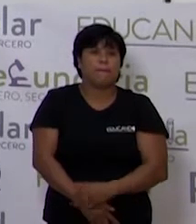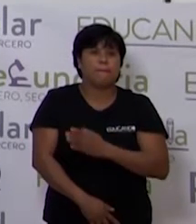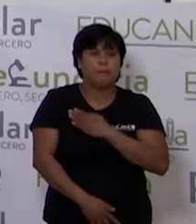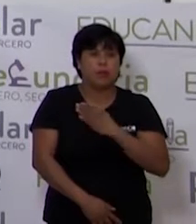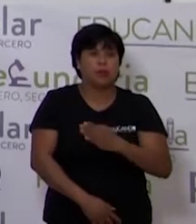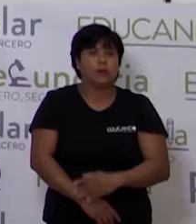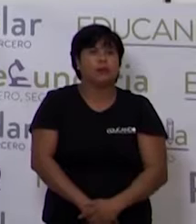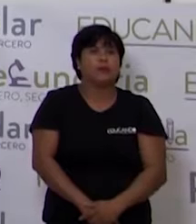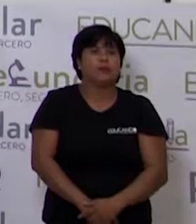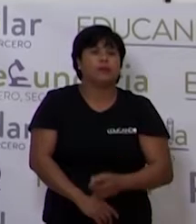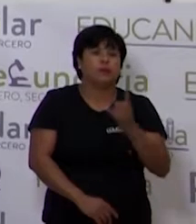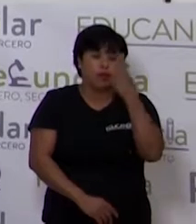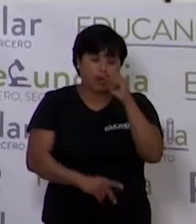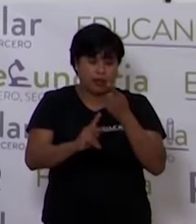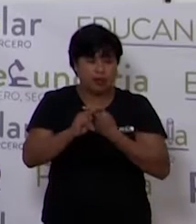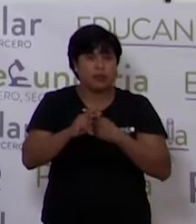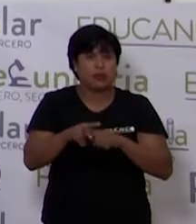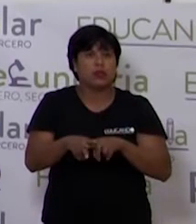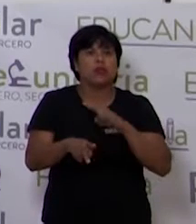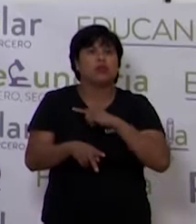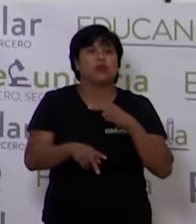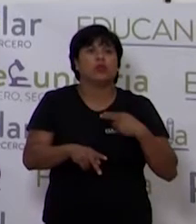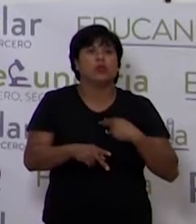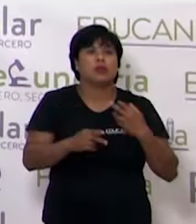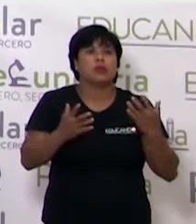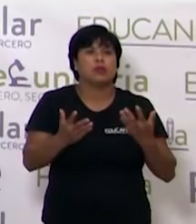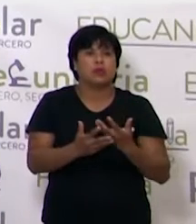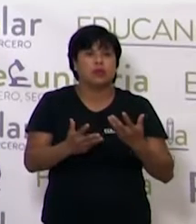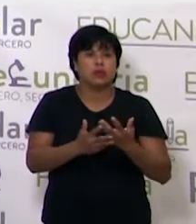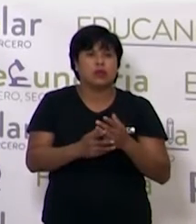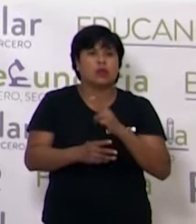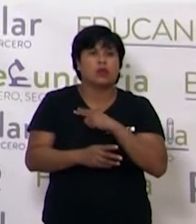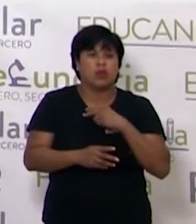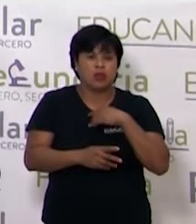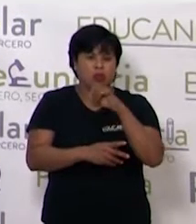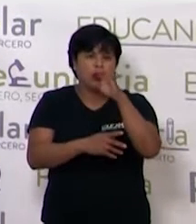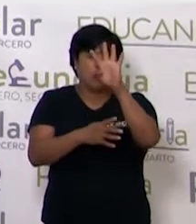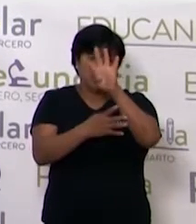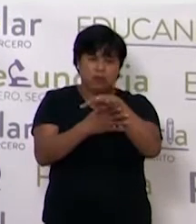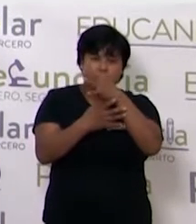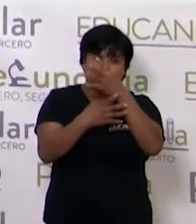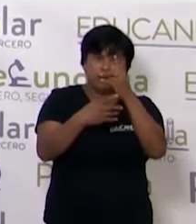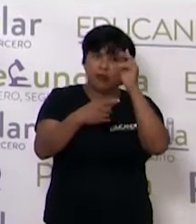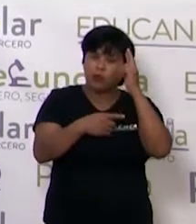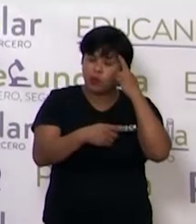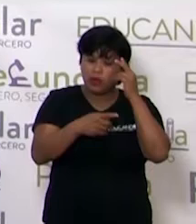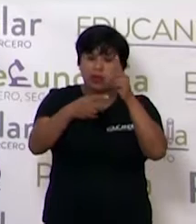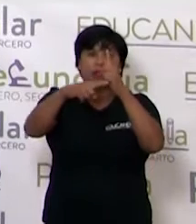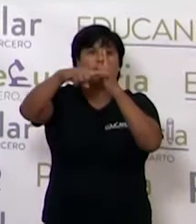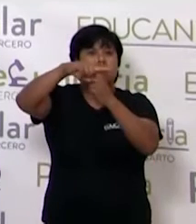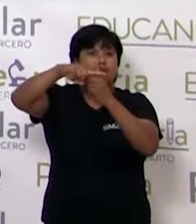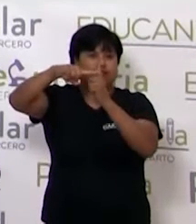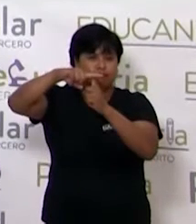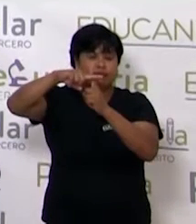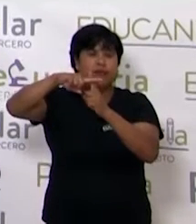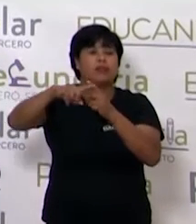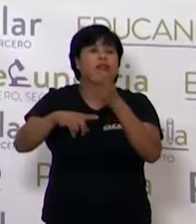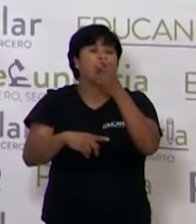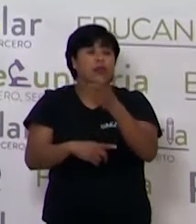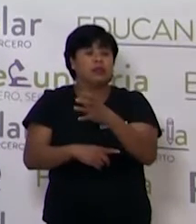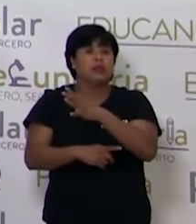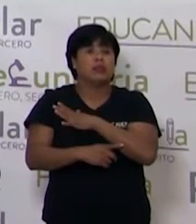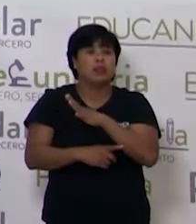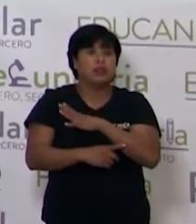Bueno, para empezar, vamos a analizar nuestro plano cartesiano. Como sabes, nuestro plano cartesiano